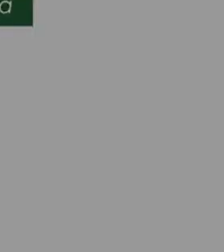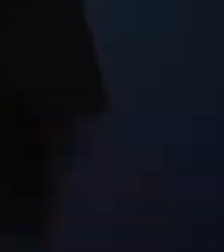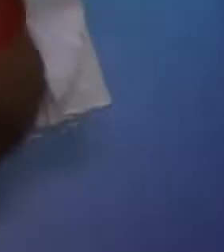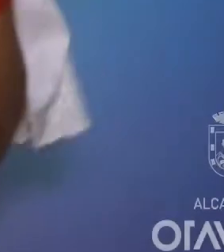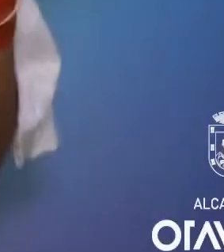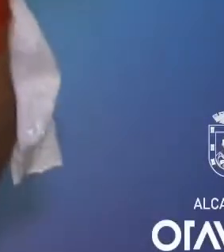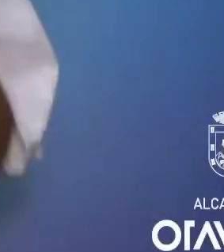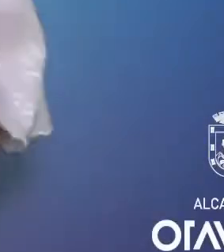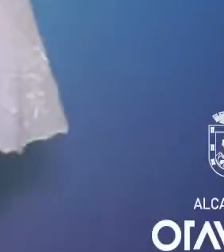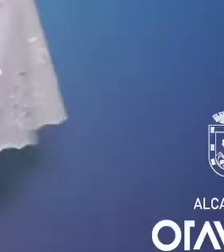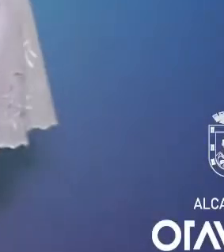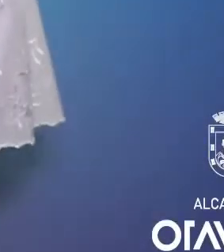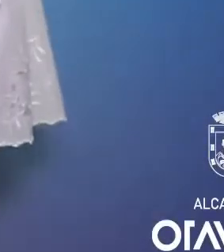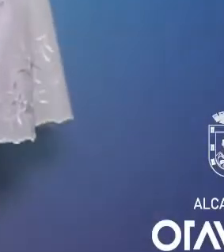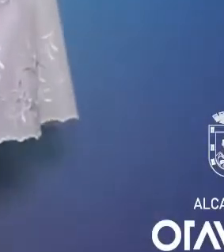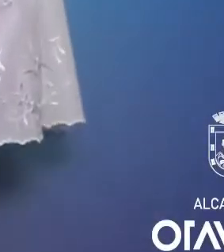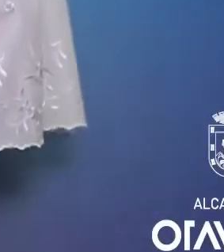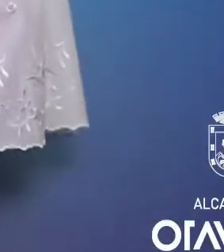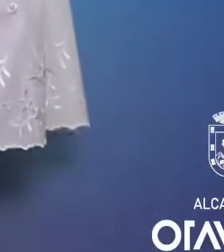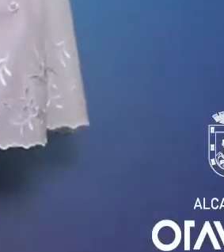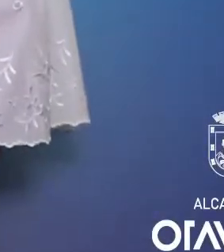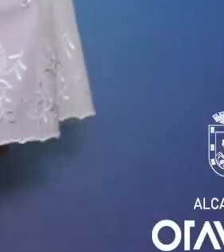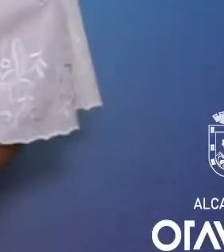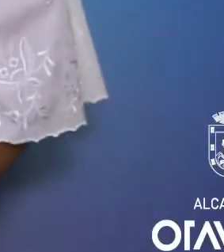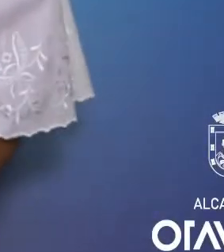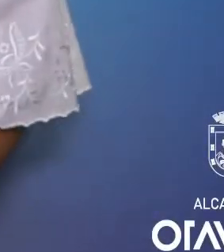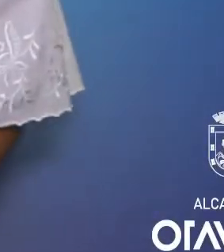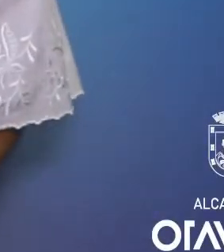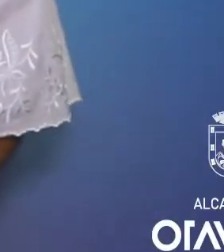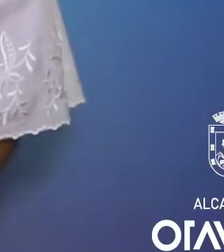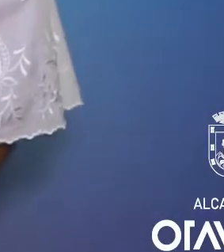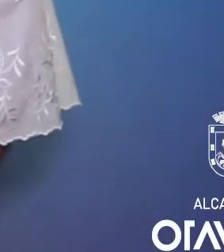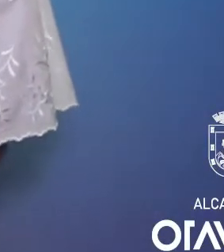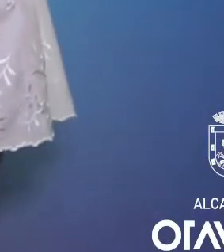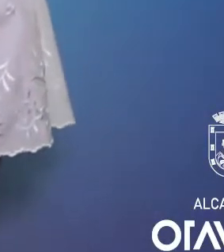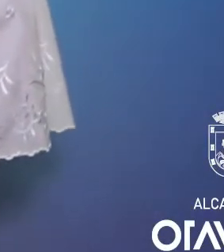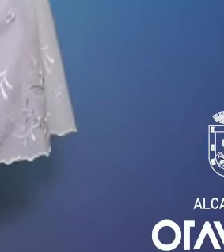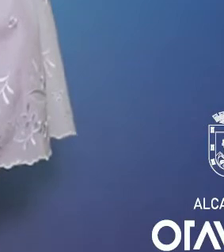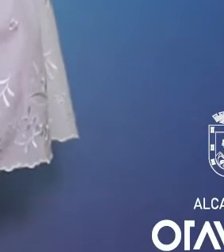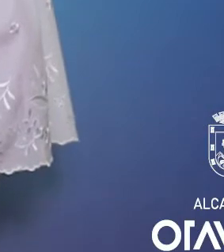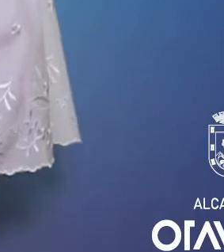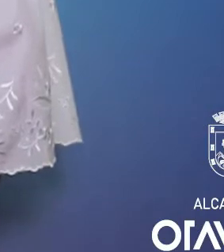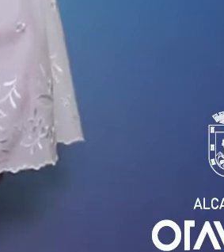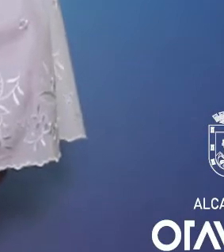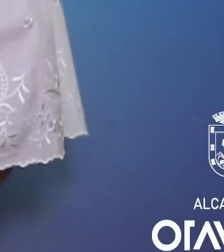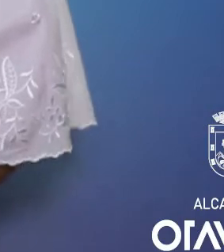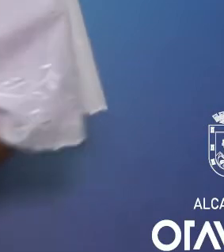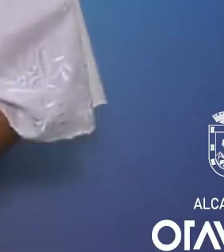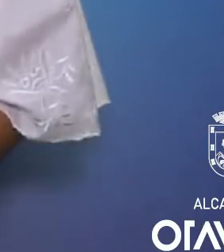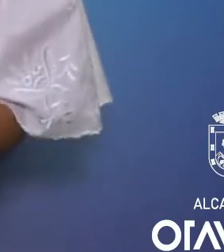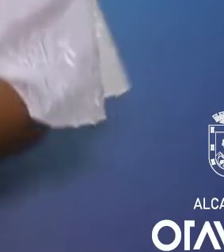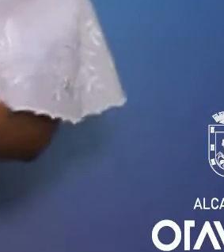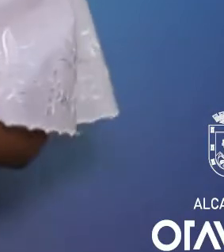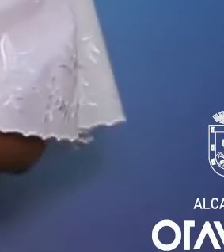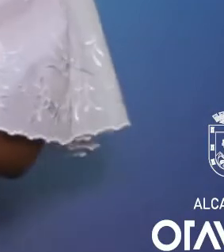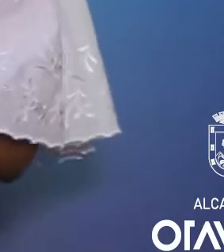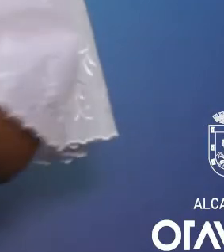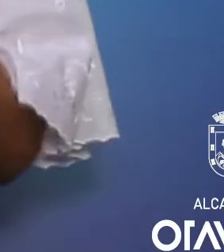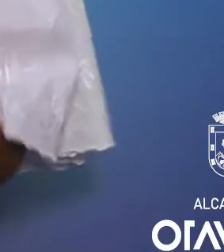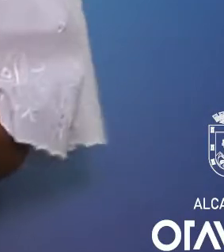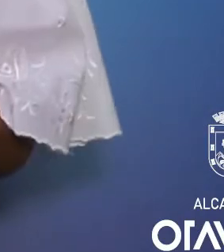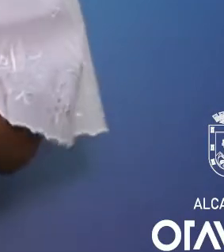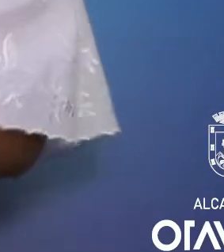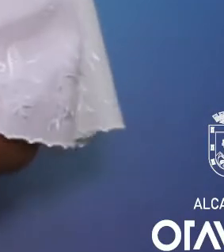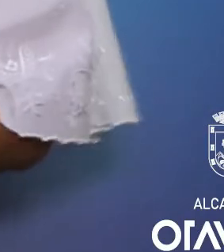kunapi, katishka. Kai rurai pipas, municipio, ukumandami, kichuata, yachajupashun, ruraitaka, shuyukunata, rurashpa, kayarirka,